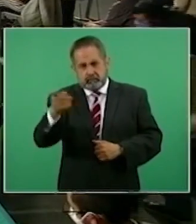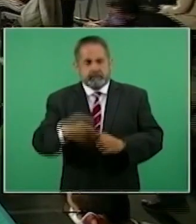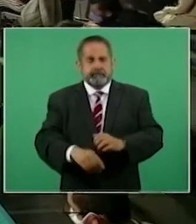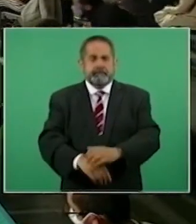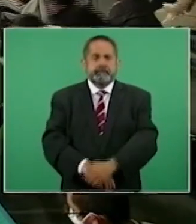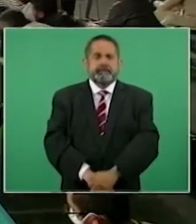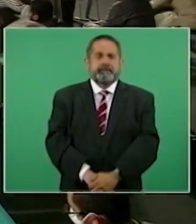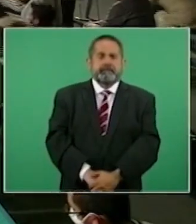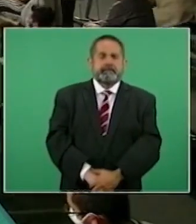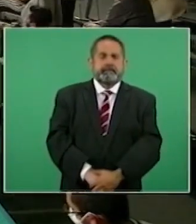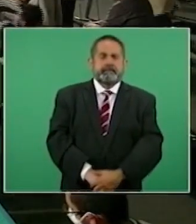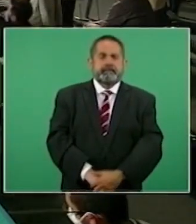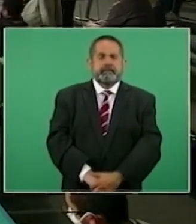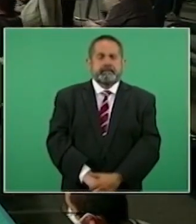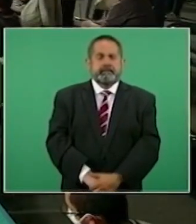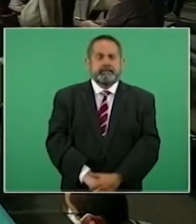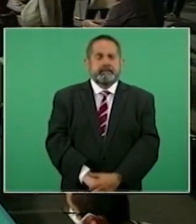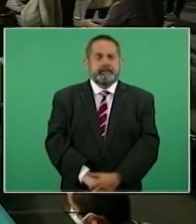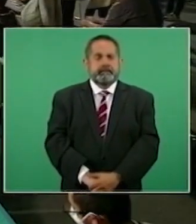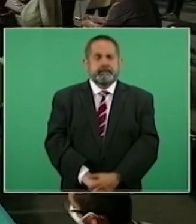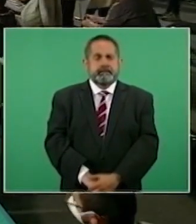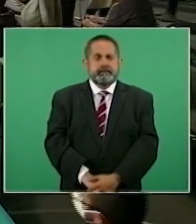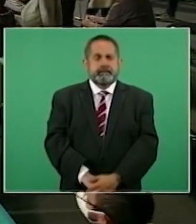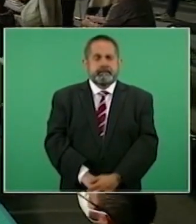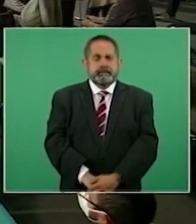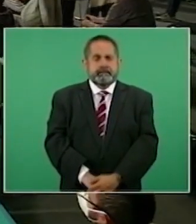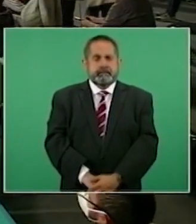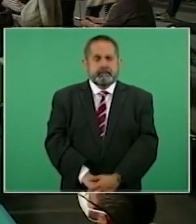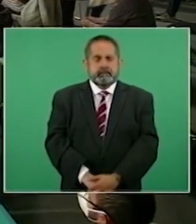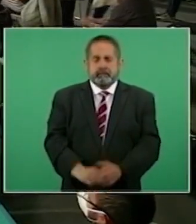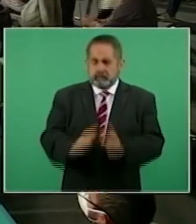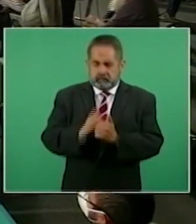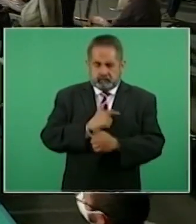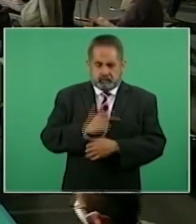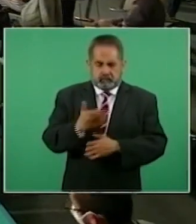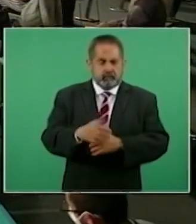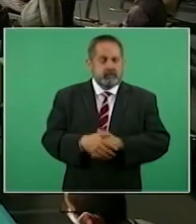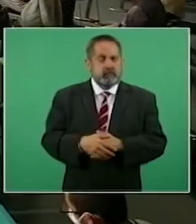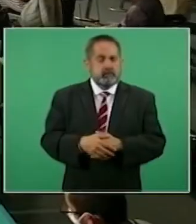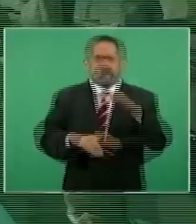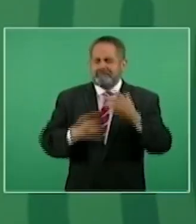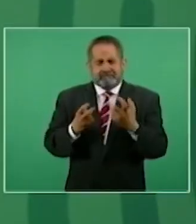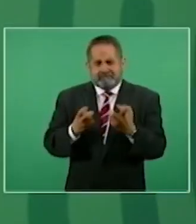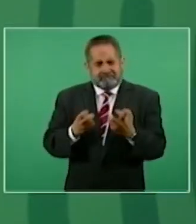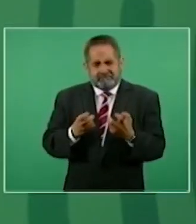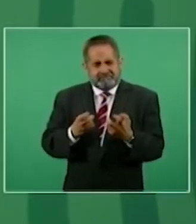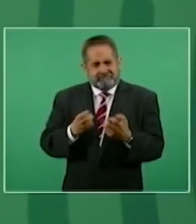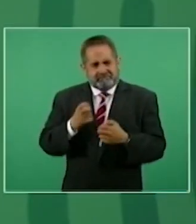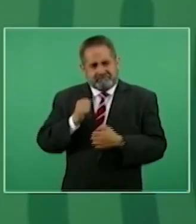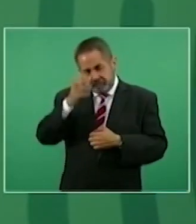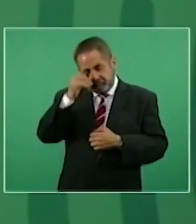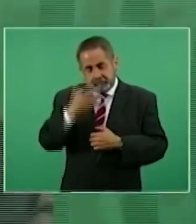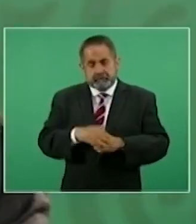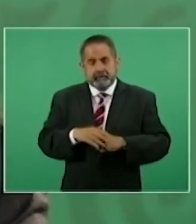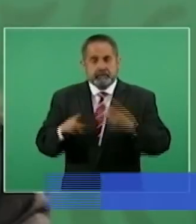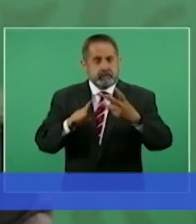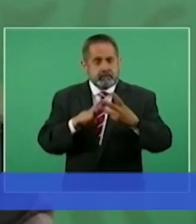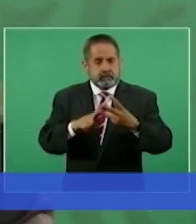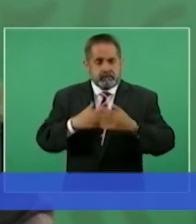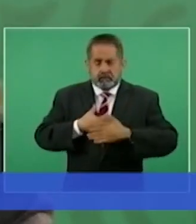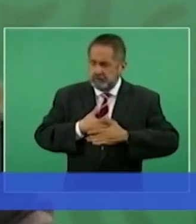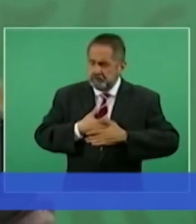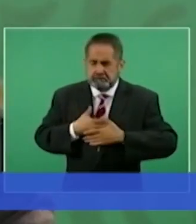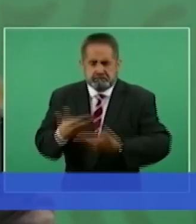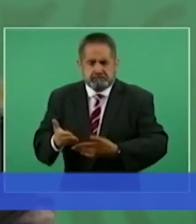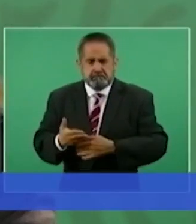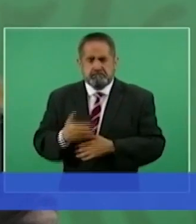prensa, el canciller dijo que comparte la indignación y el dolor que ha desatado la tragedia. Y tercero, ponerme a disposición de las